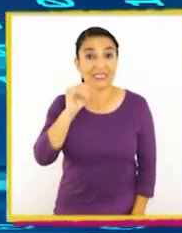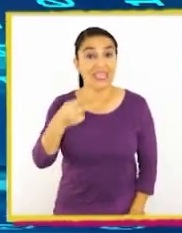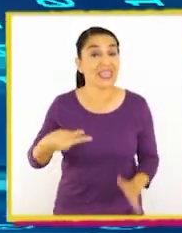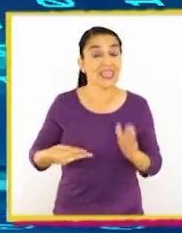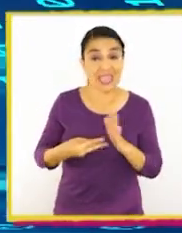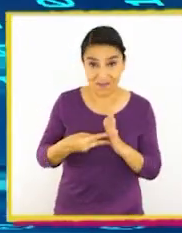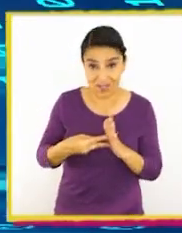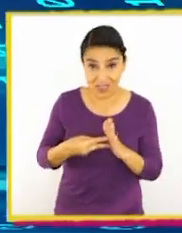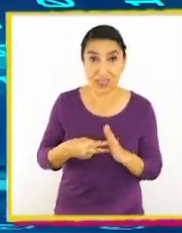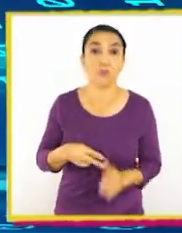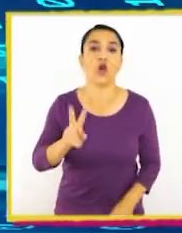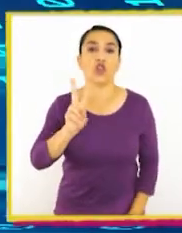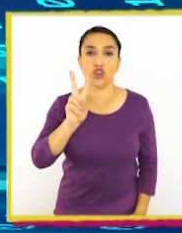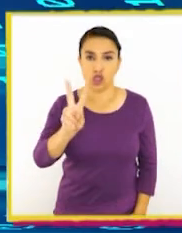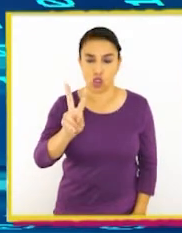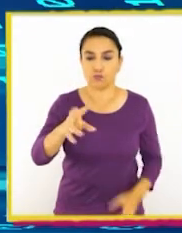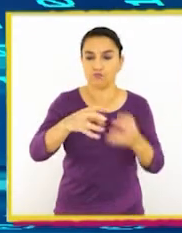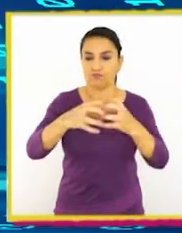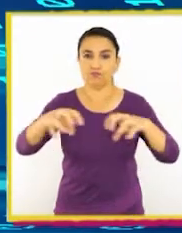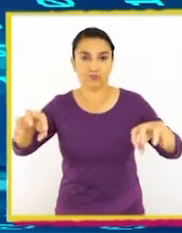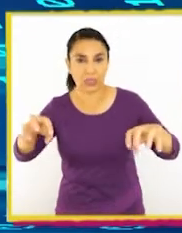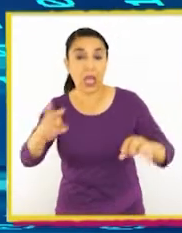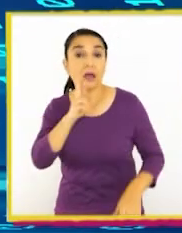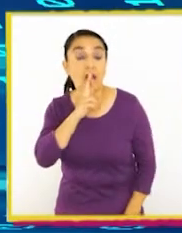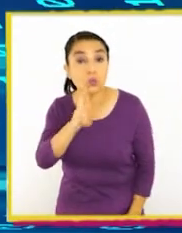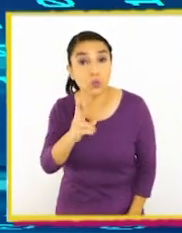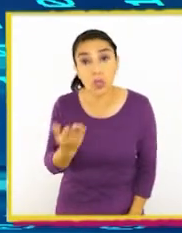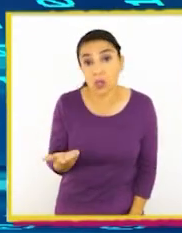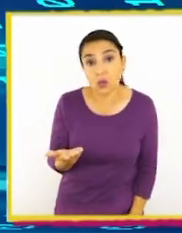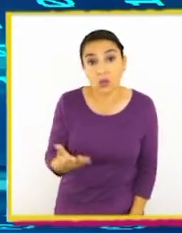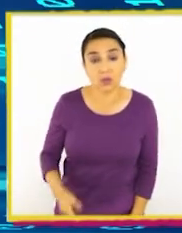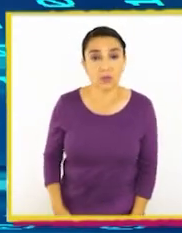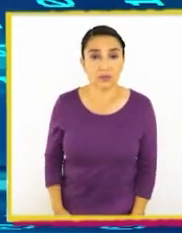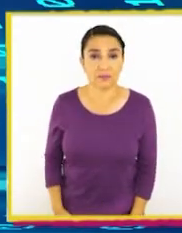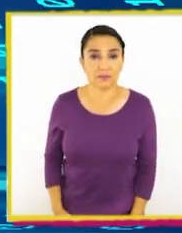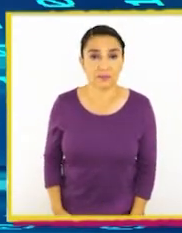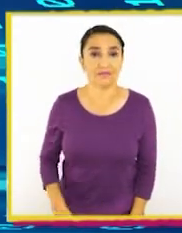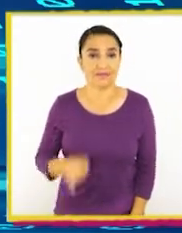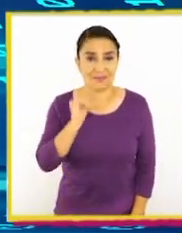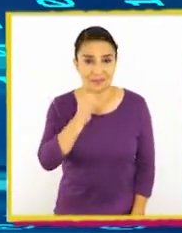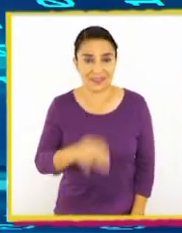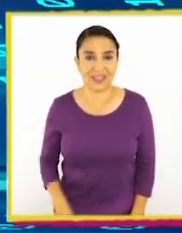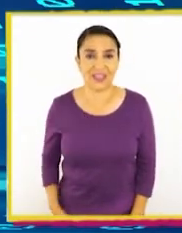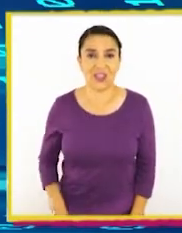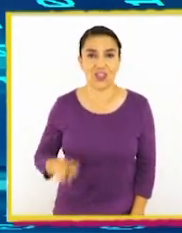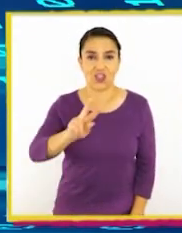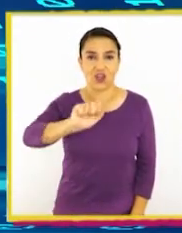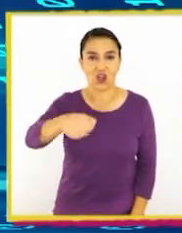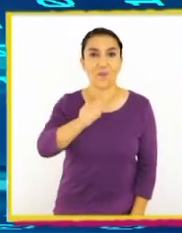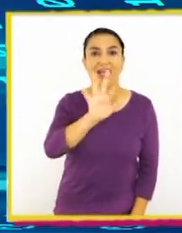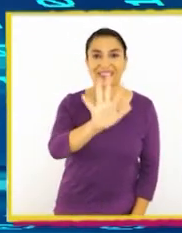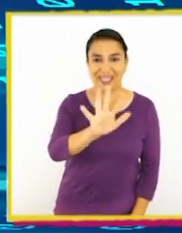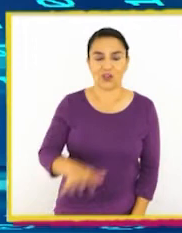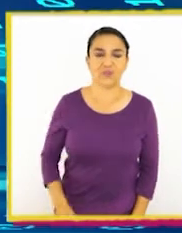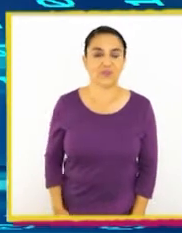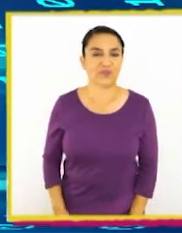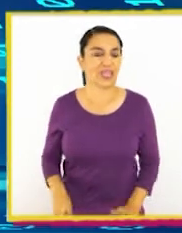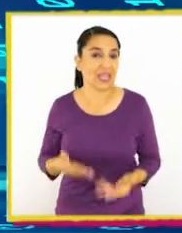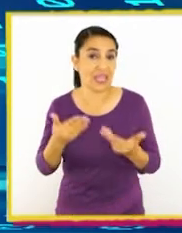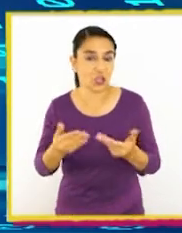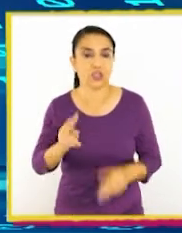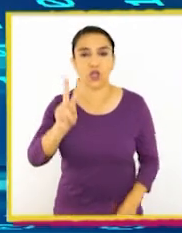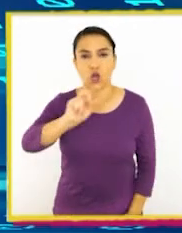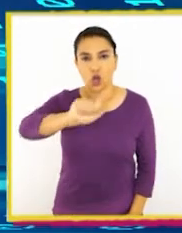es, dividimos esto en dos partes y nos da como resultado... ¡Exacto! 2,5.